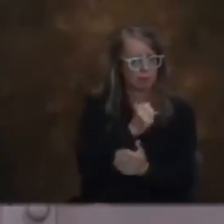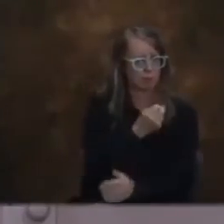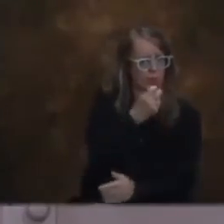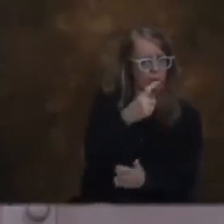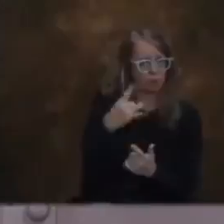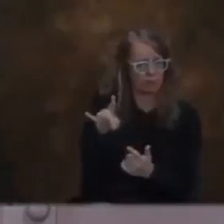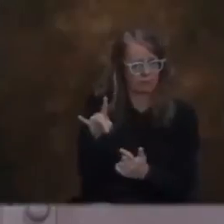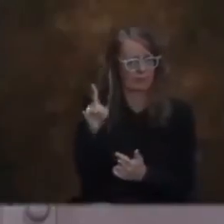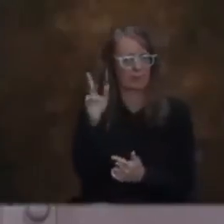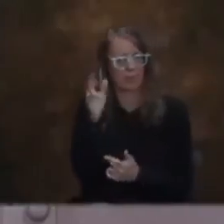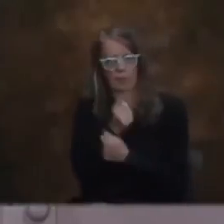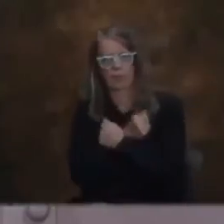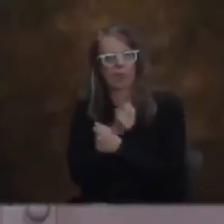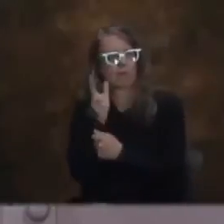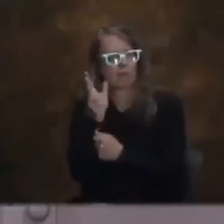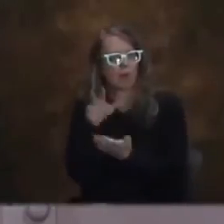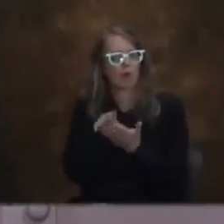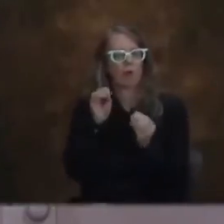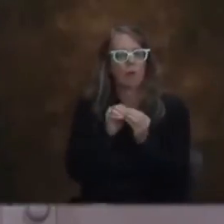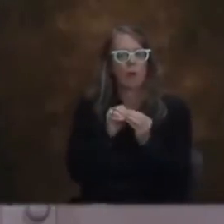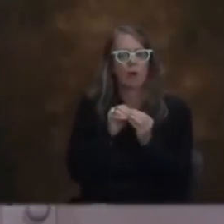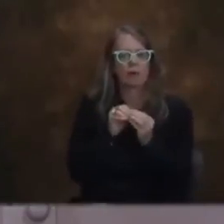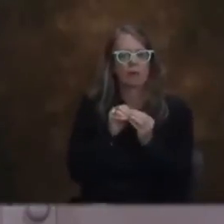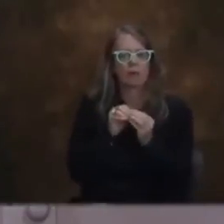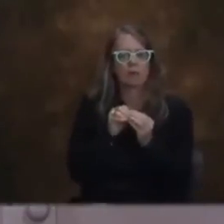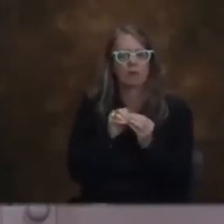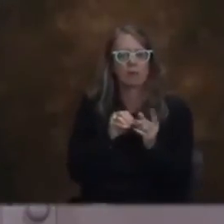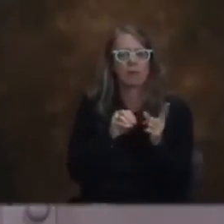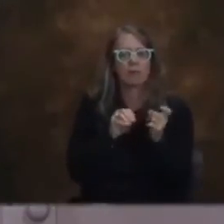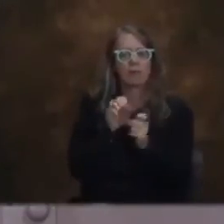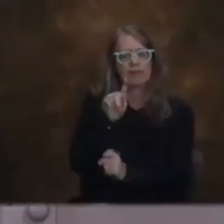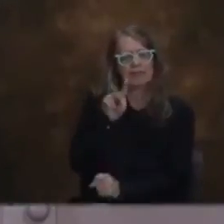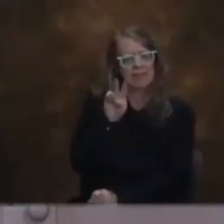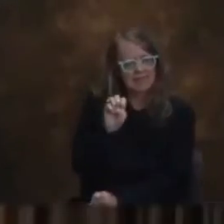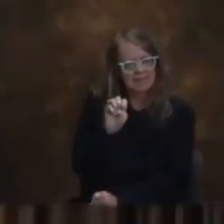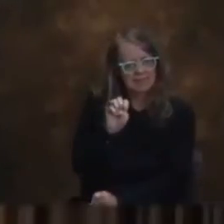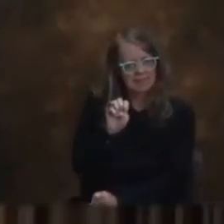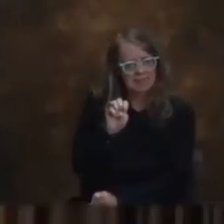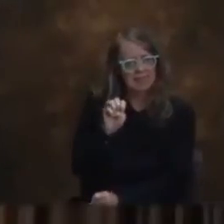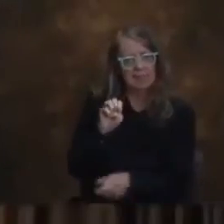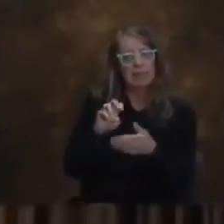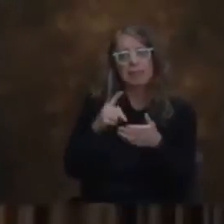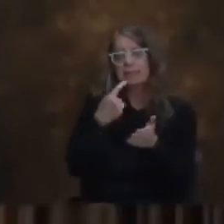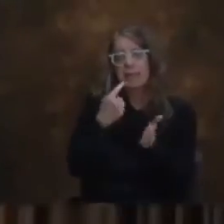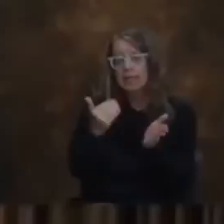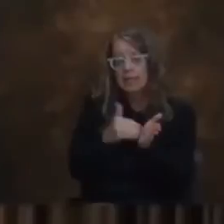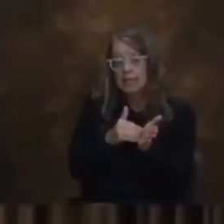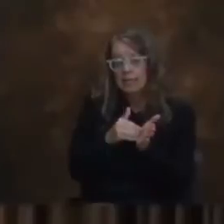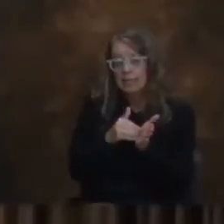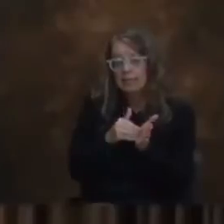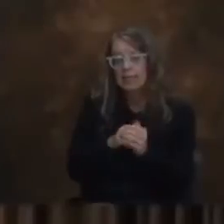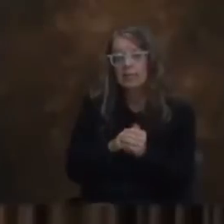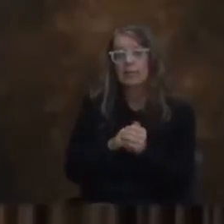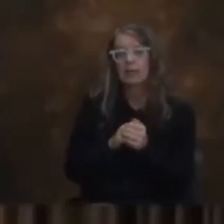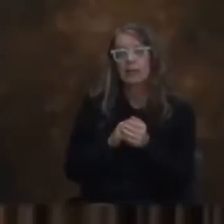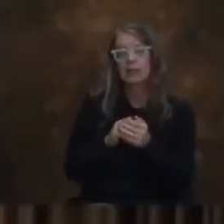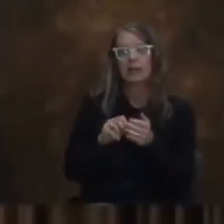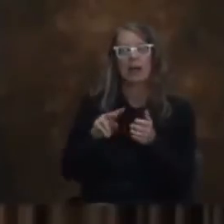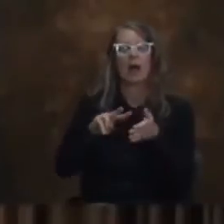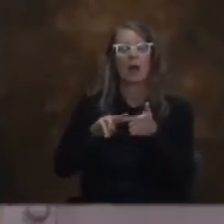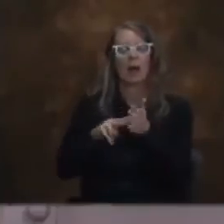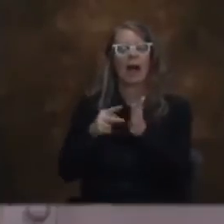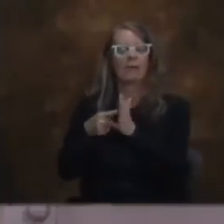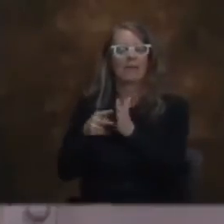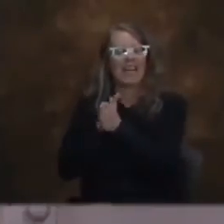saber más de eso en la próxima reunión es en comunicaciones y mensajes no incentivos por ejemplo las